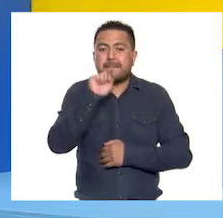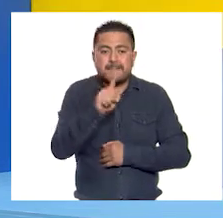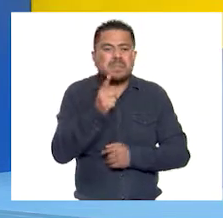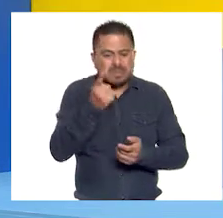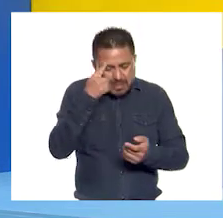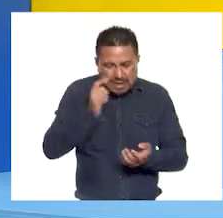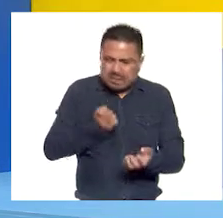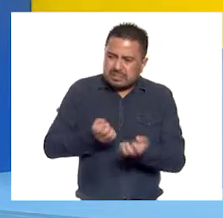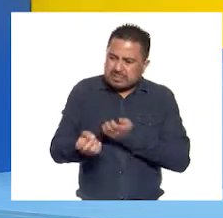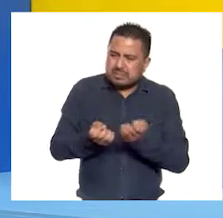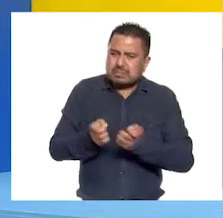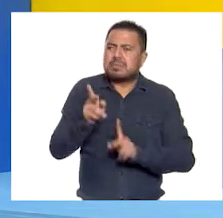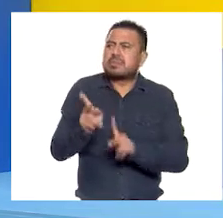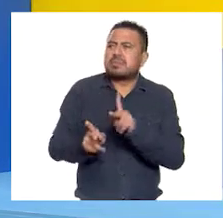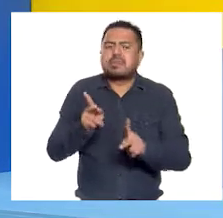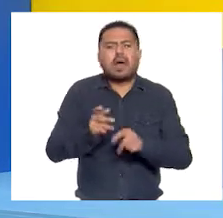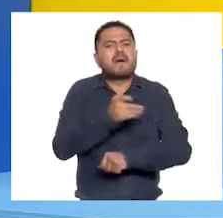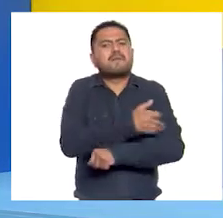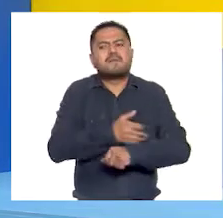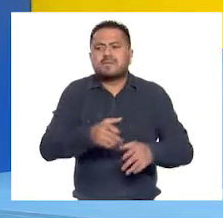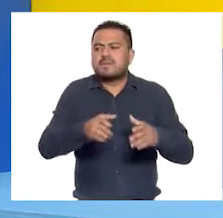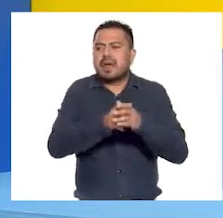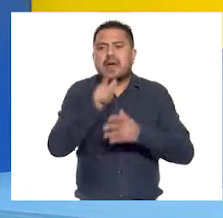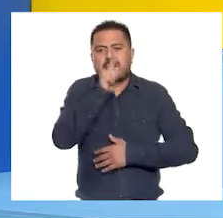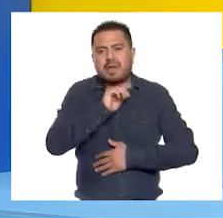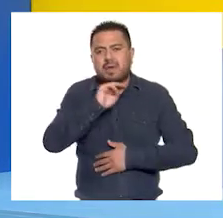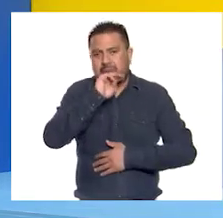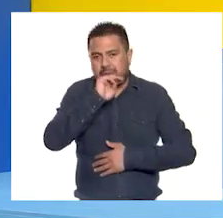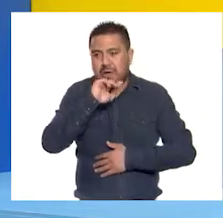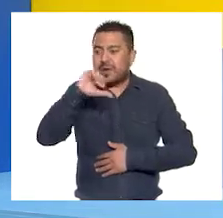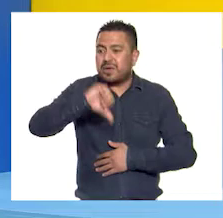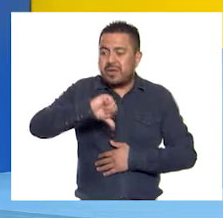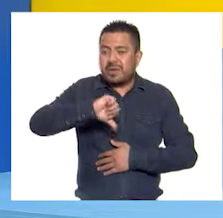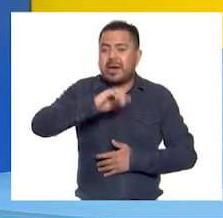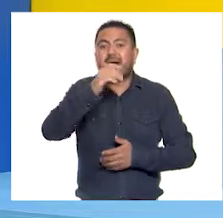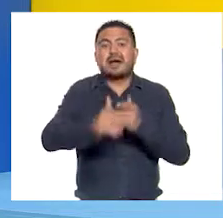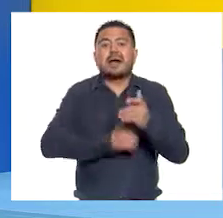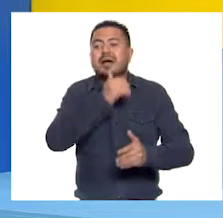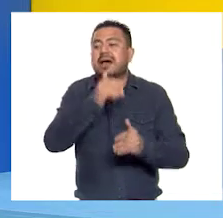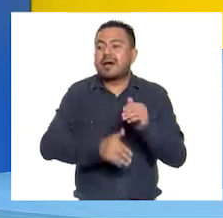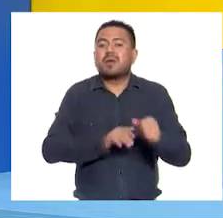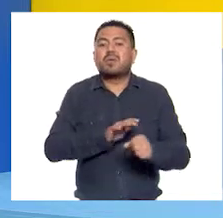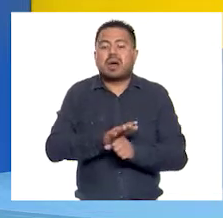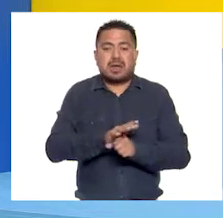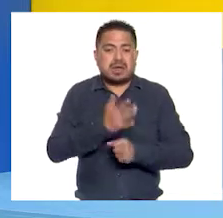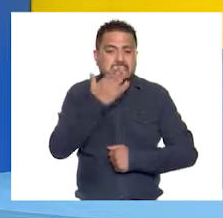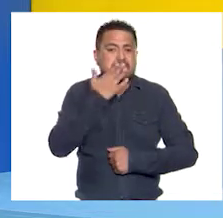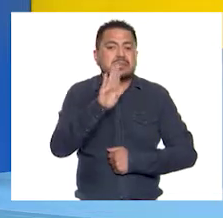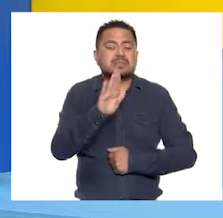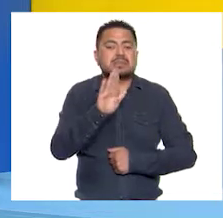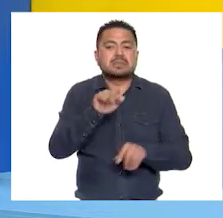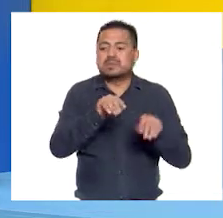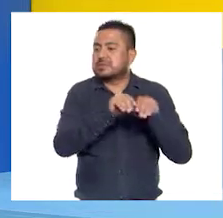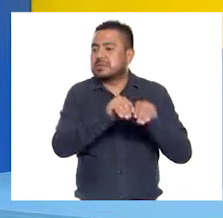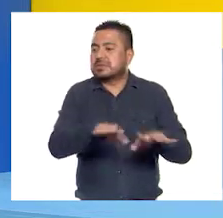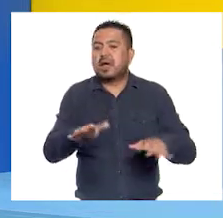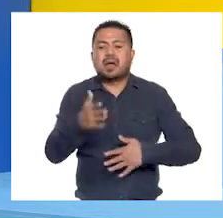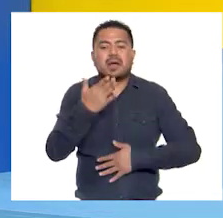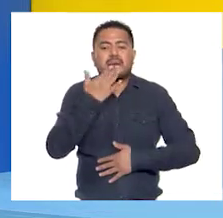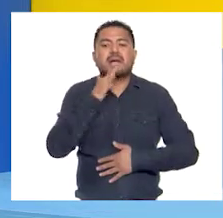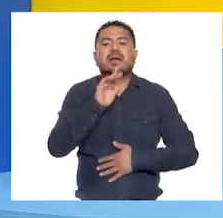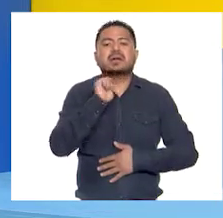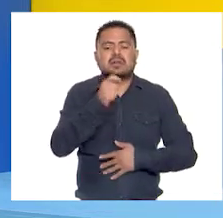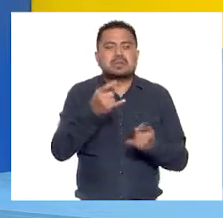para practicarla y platica con tu familia en tu lengua materna. Por hoy hemos terminado con el Islam y la expansión musulmana